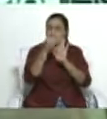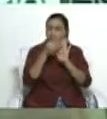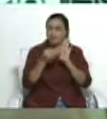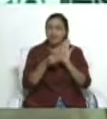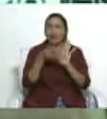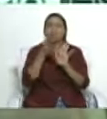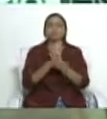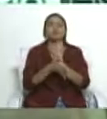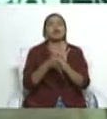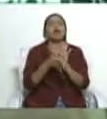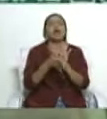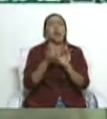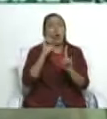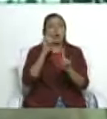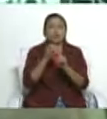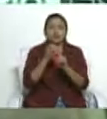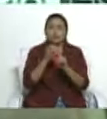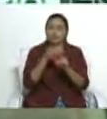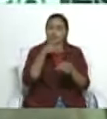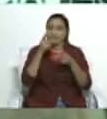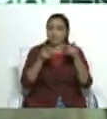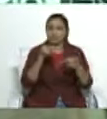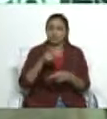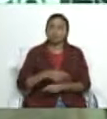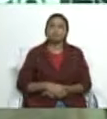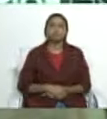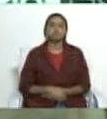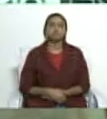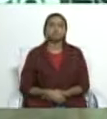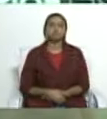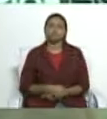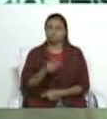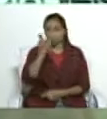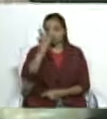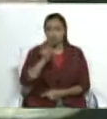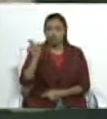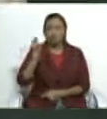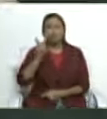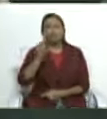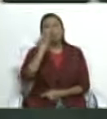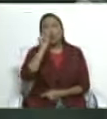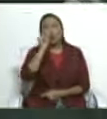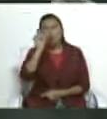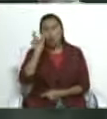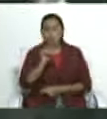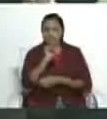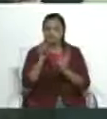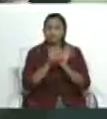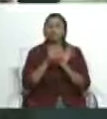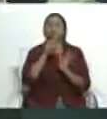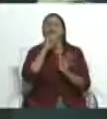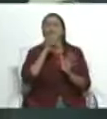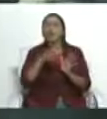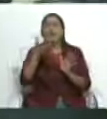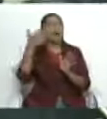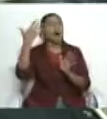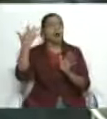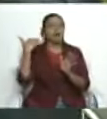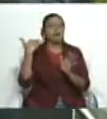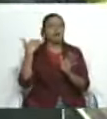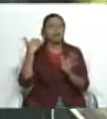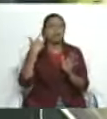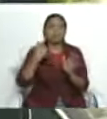Rafael Caldera en su victoria en el 68 y el doctor Luis Herrera Campín en el 78. Hoy nosotros,